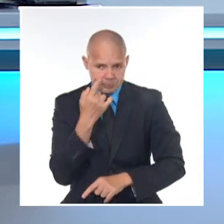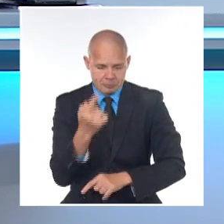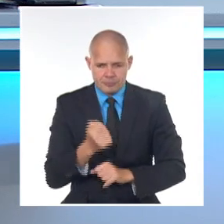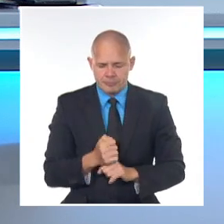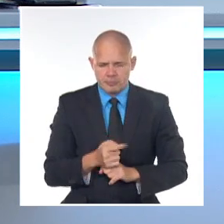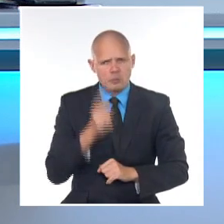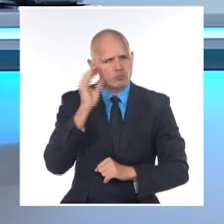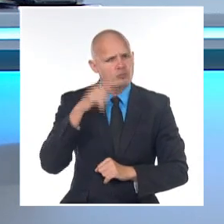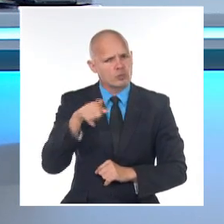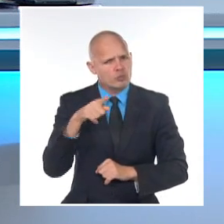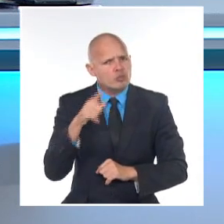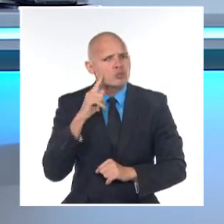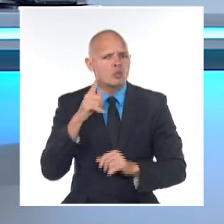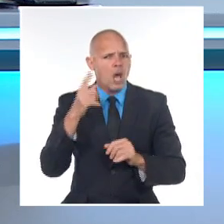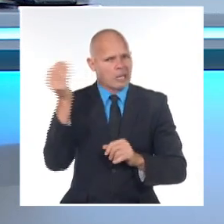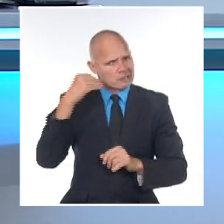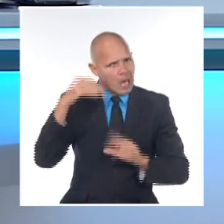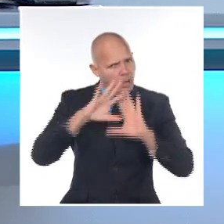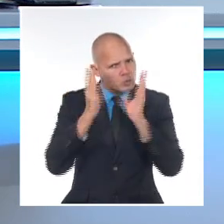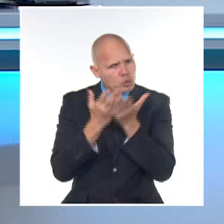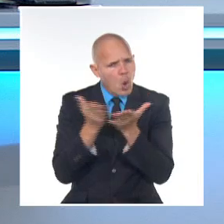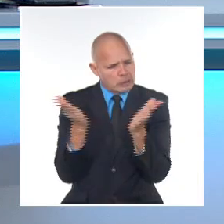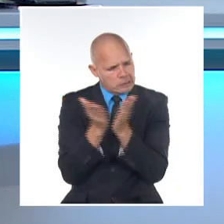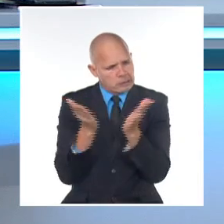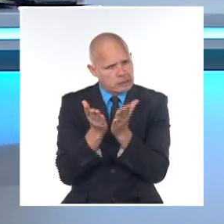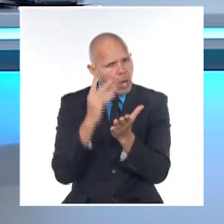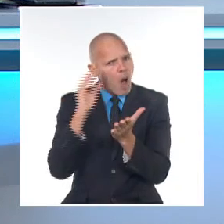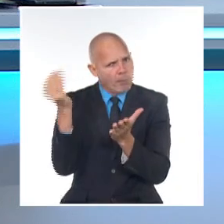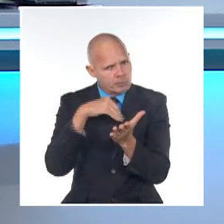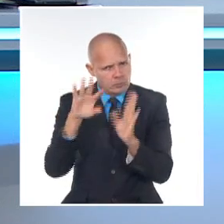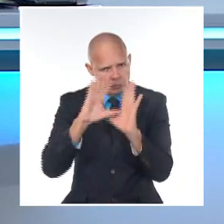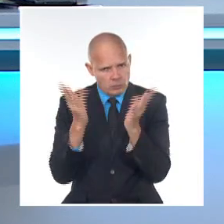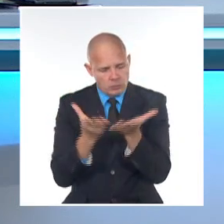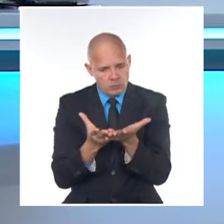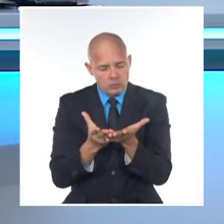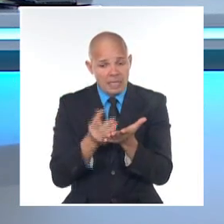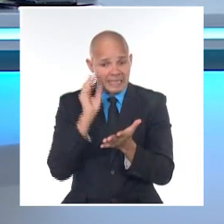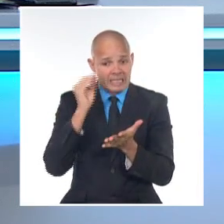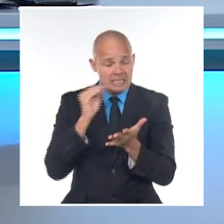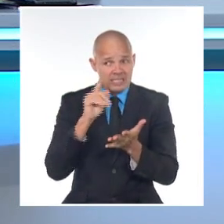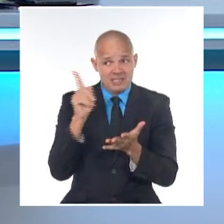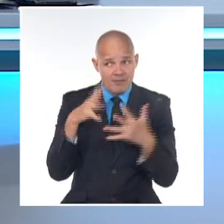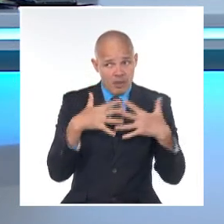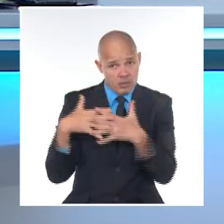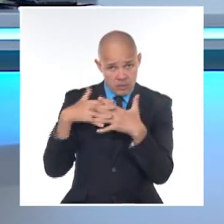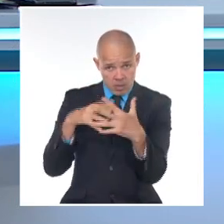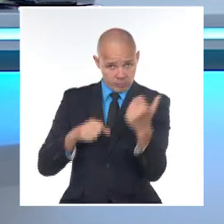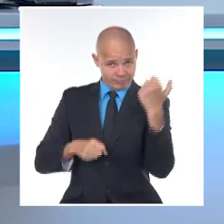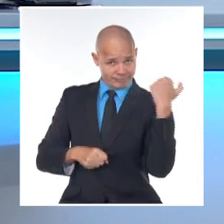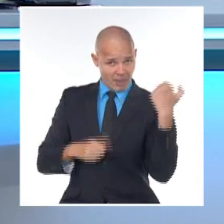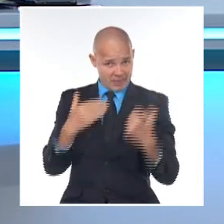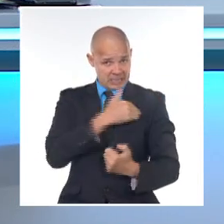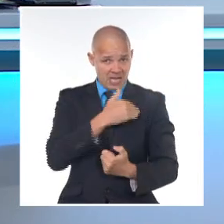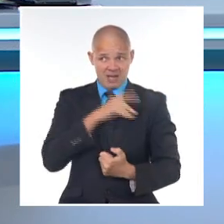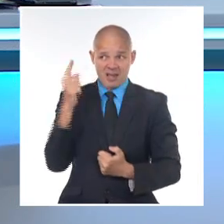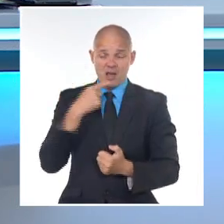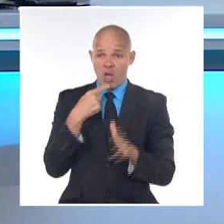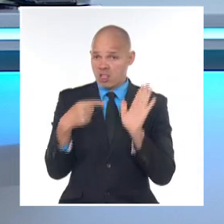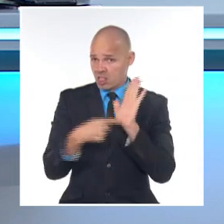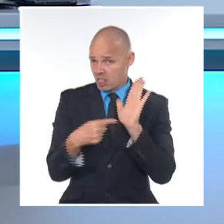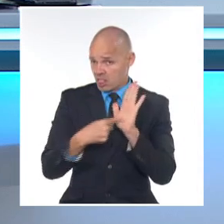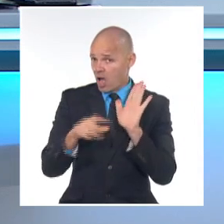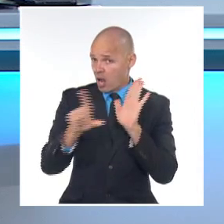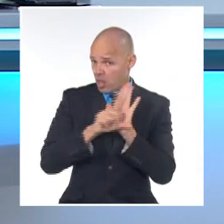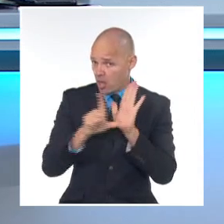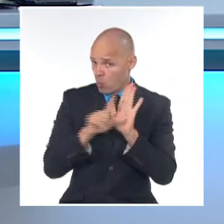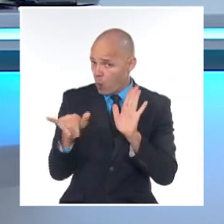tema, existen documentos del ejército norteamericano que hablan concretamente de esta incitación, de buscar esta